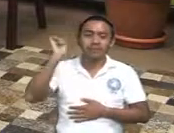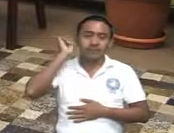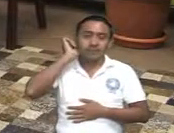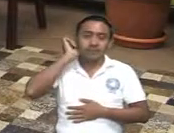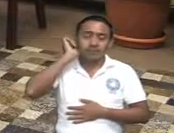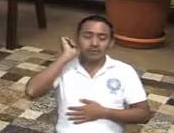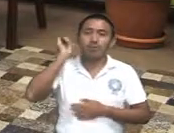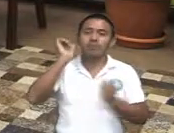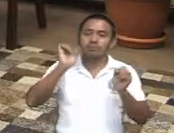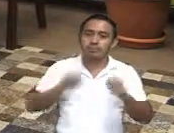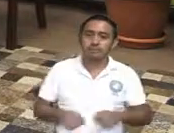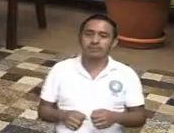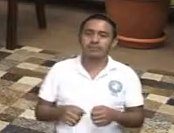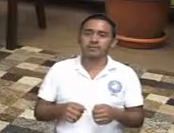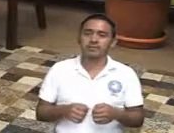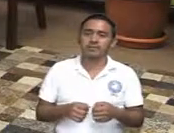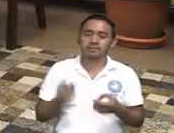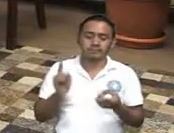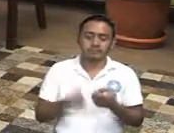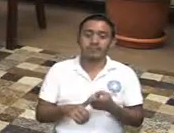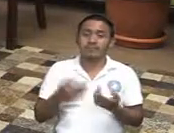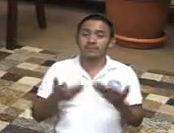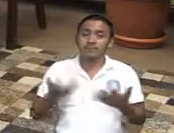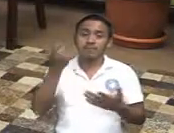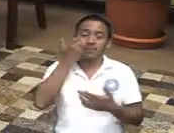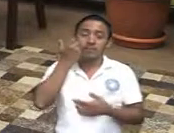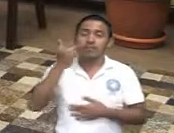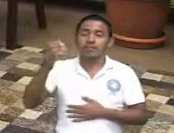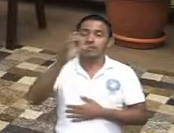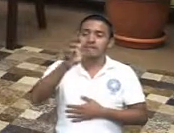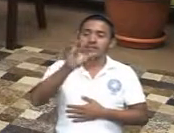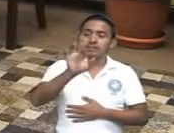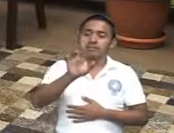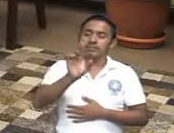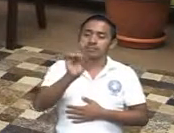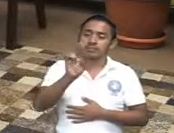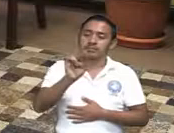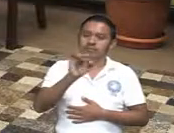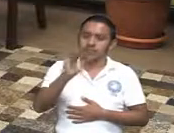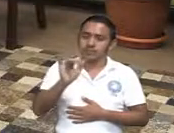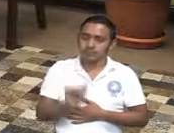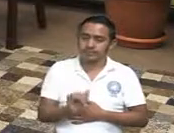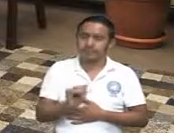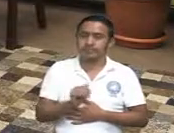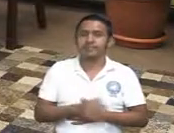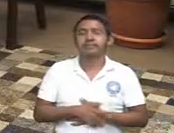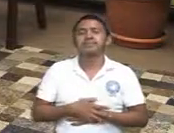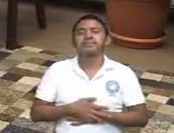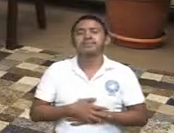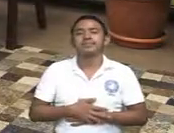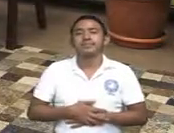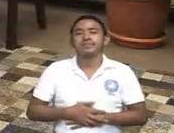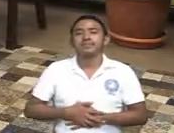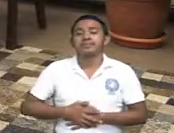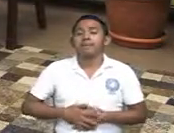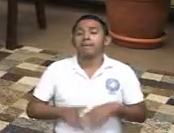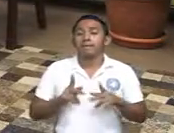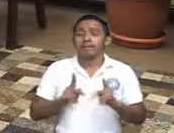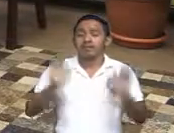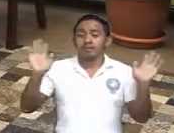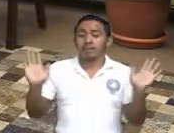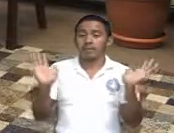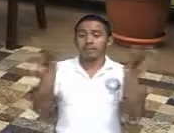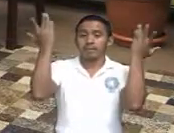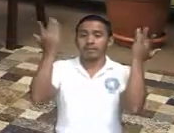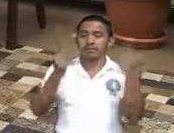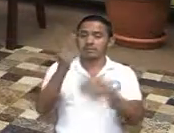prevenir venir de enfermedades crónicas que generalmente se presentan en personas mayores de